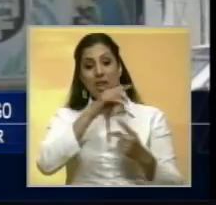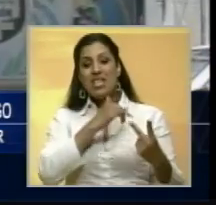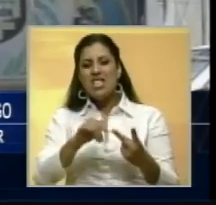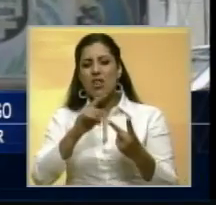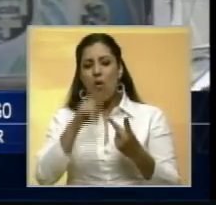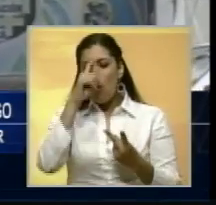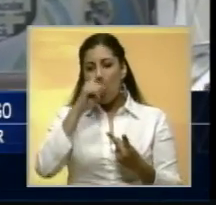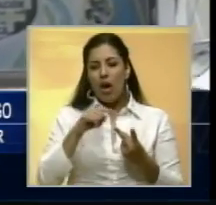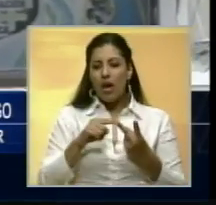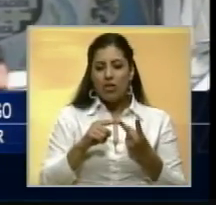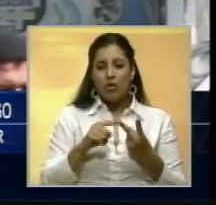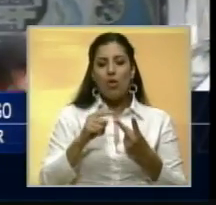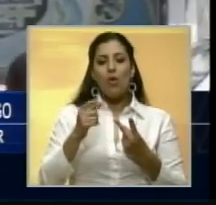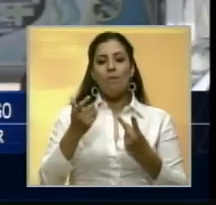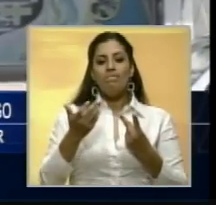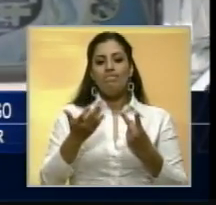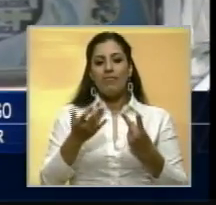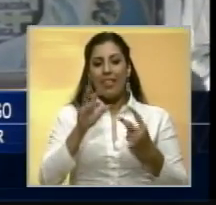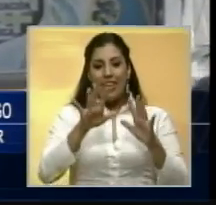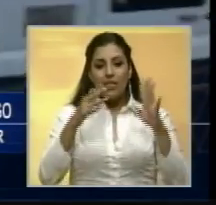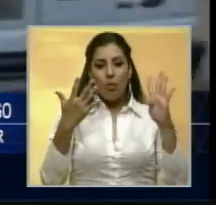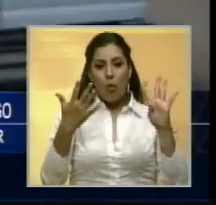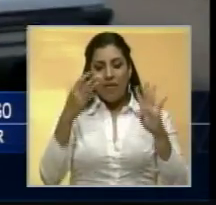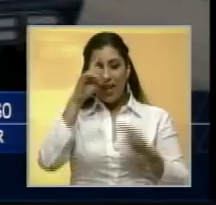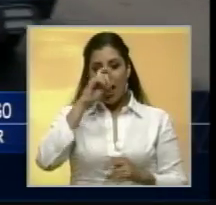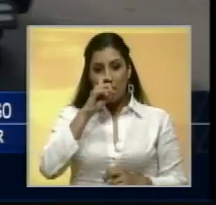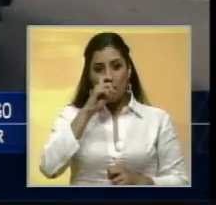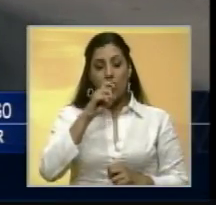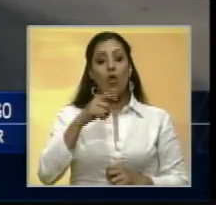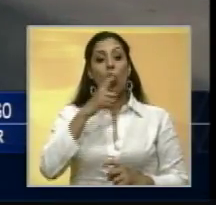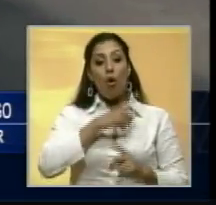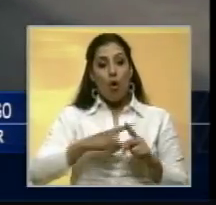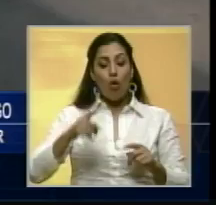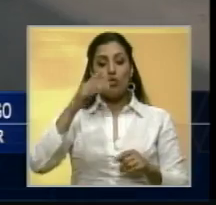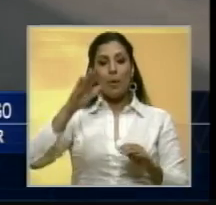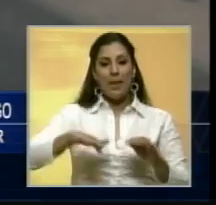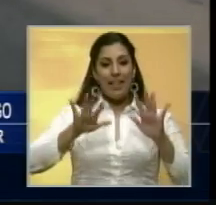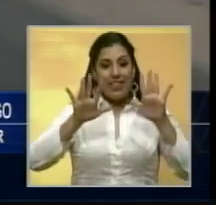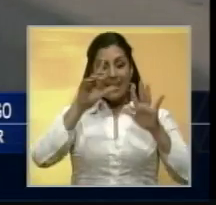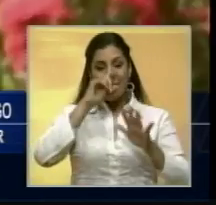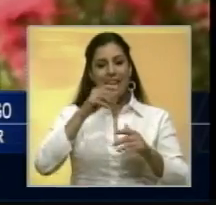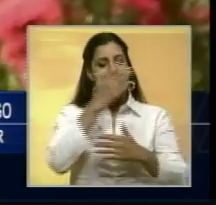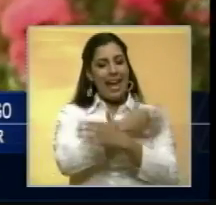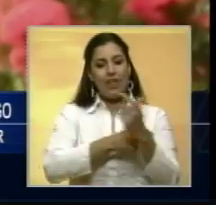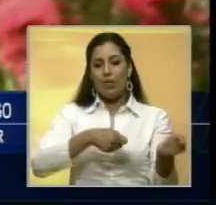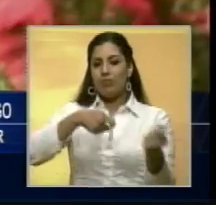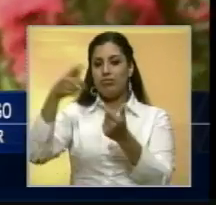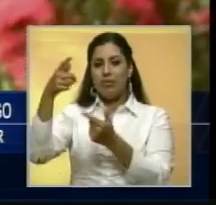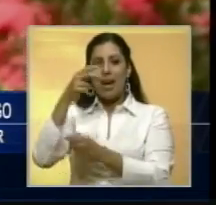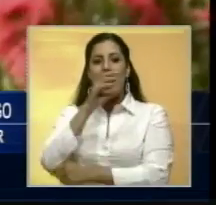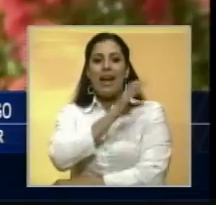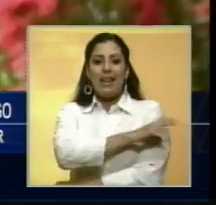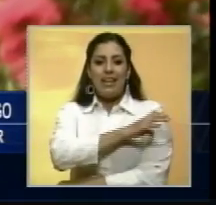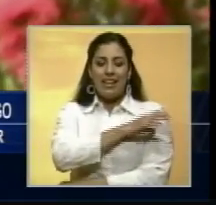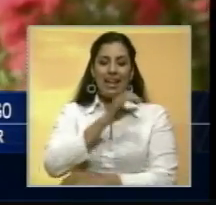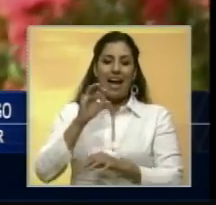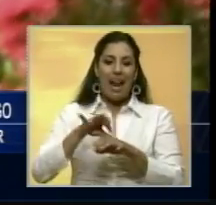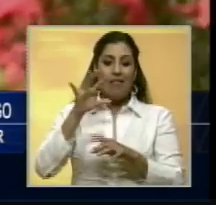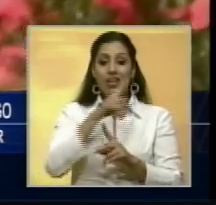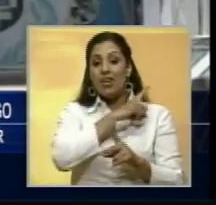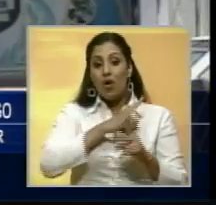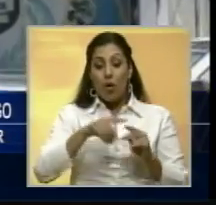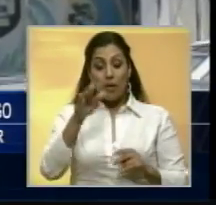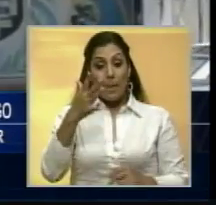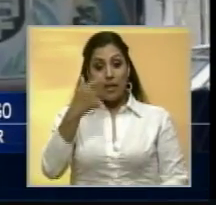hijo Elayodai Saams, de 19 años. Otro pequeño de 10 años está herido y se encuentra bajo observación médica. Uno de